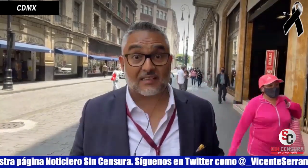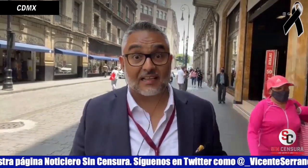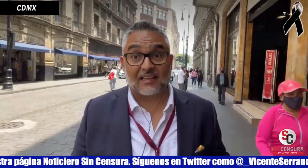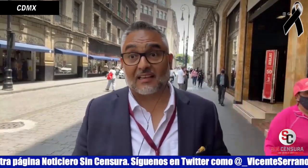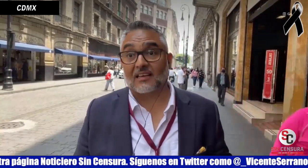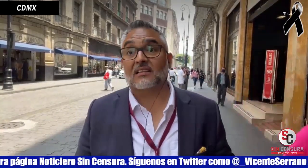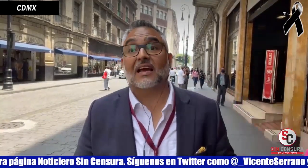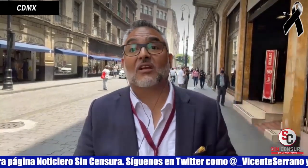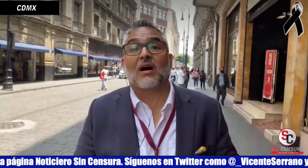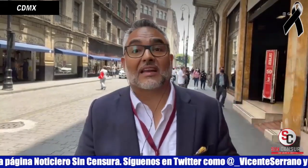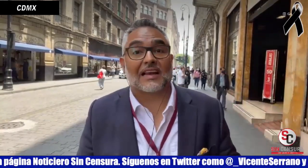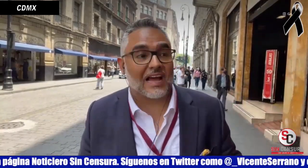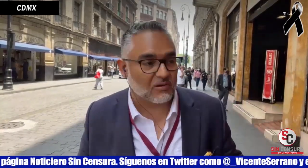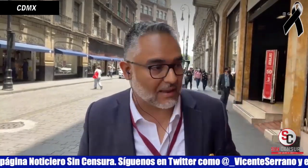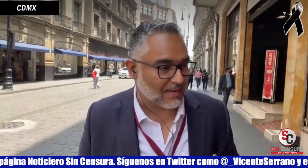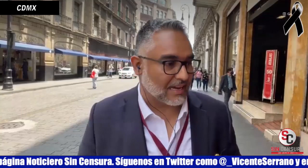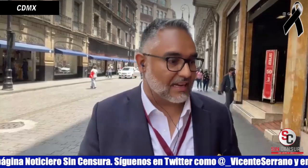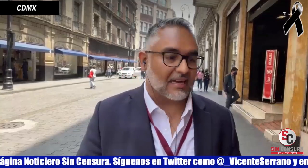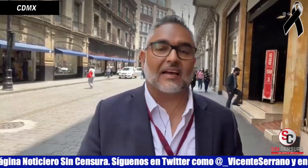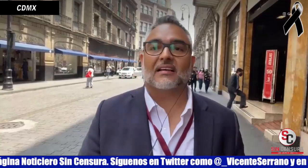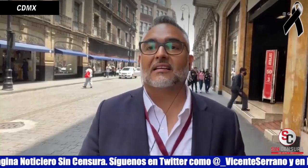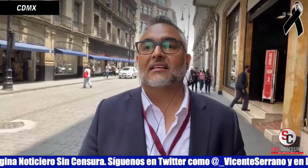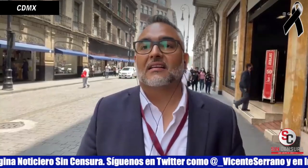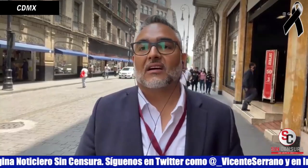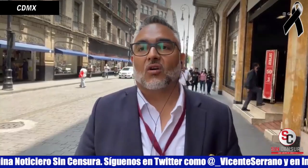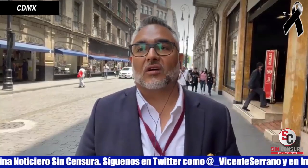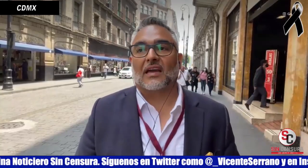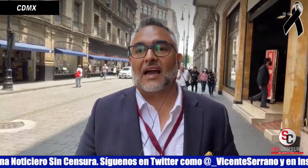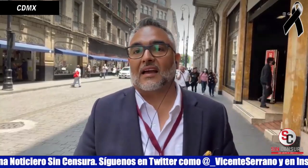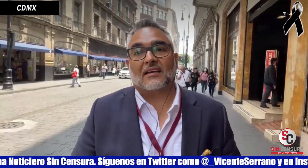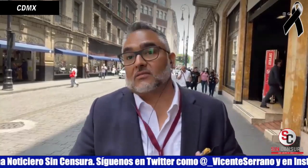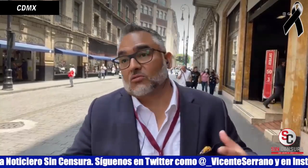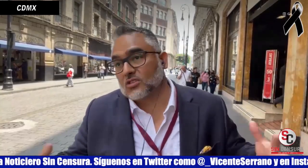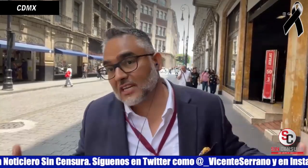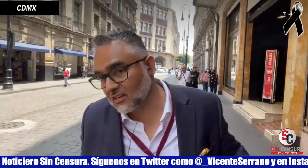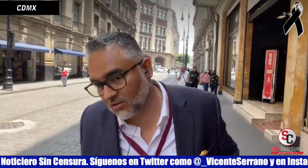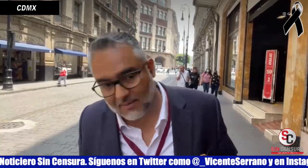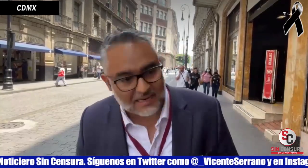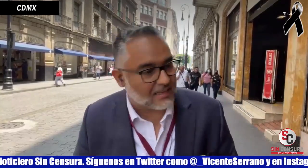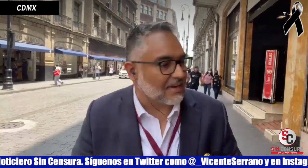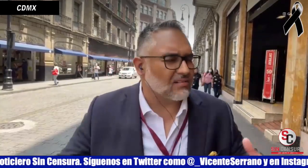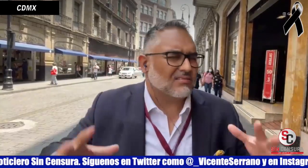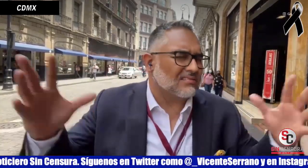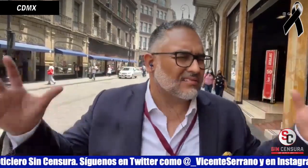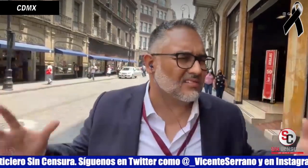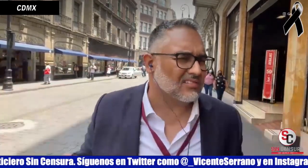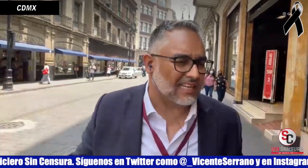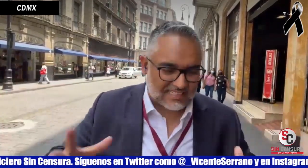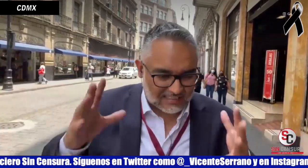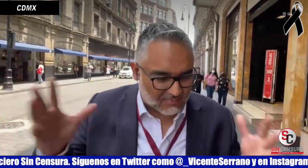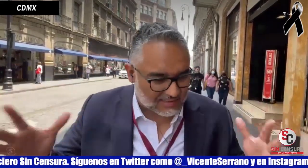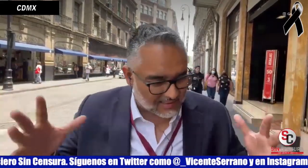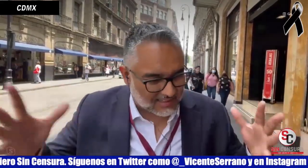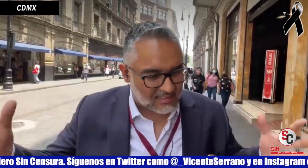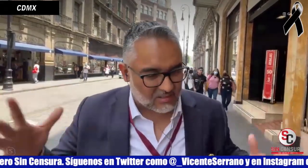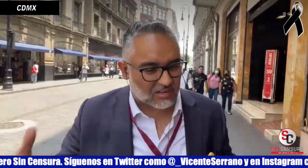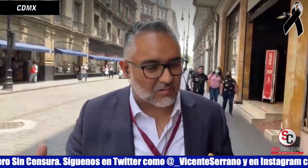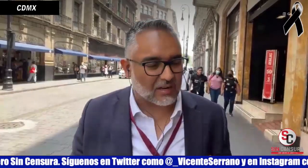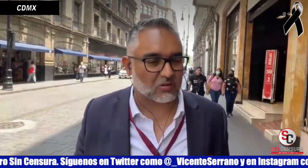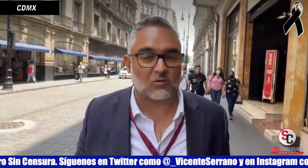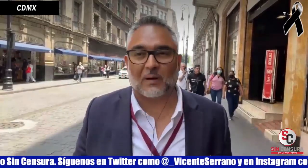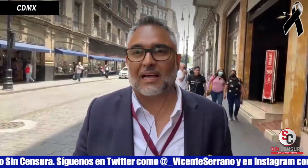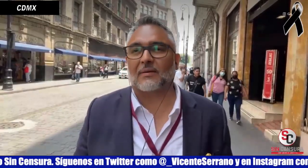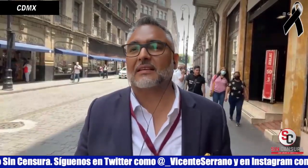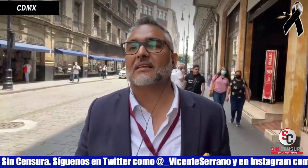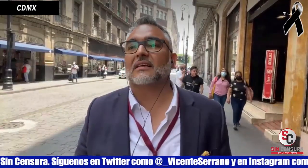pues que se trata de algo arreglado en la mañanera, o que es un circo la mañanera, no sé exactamente, no